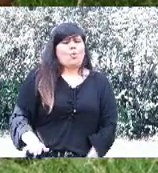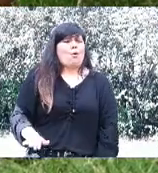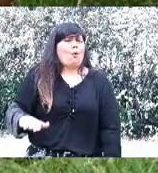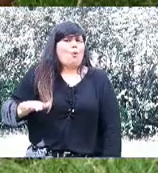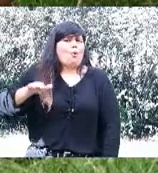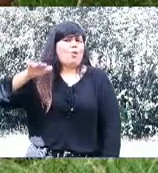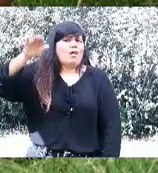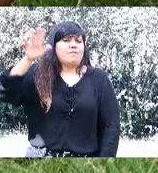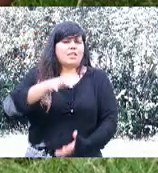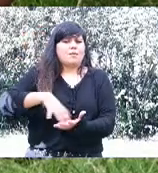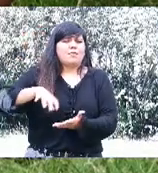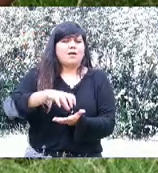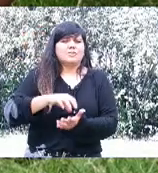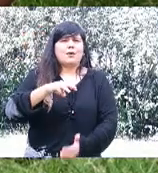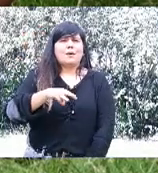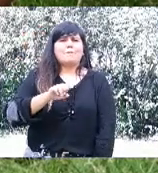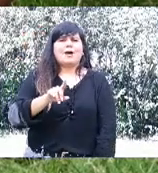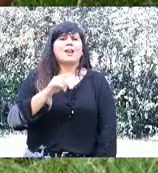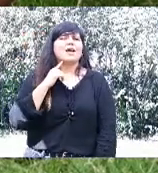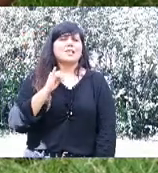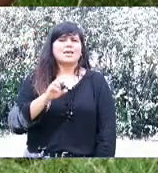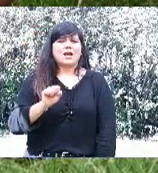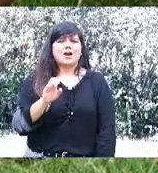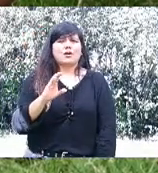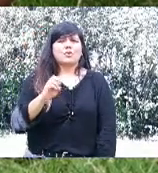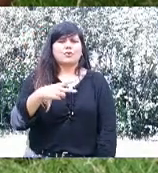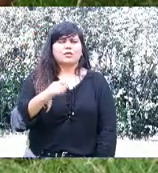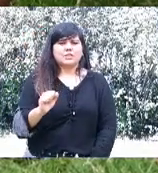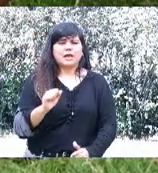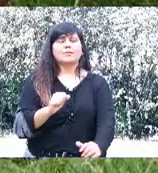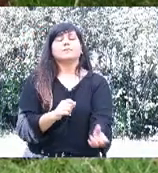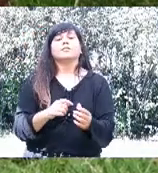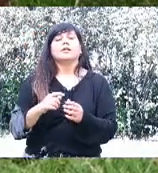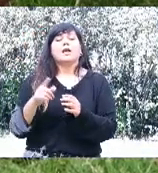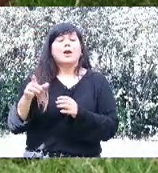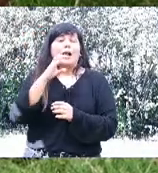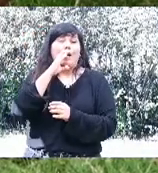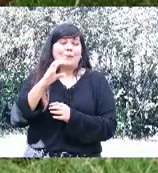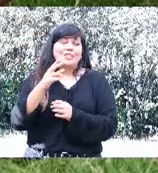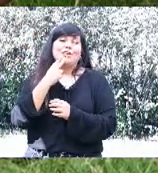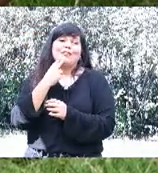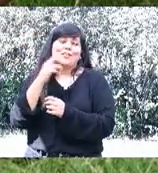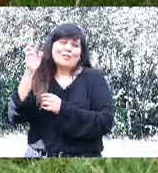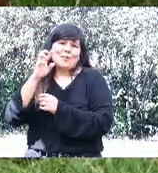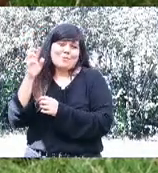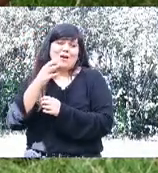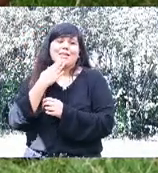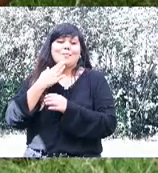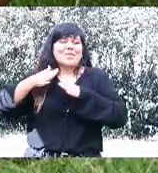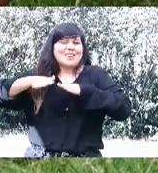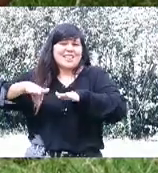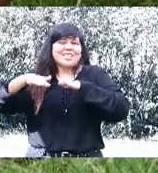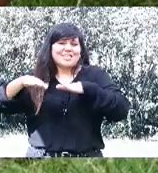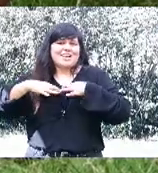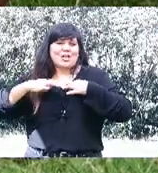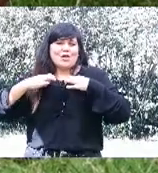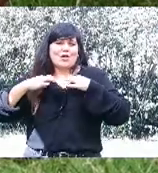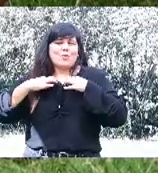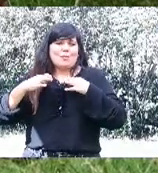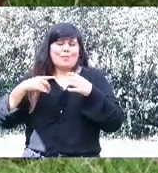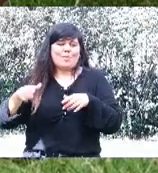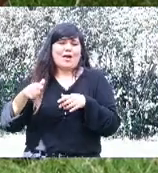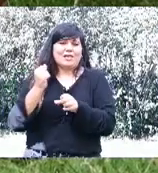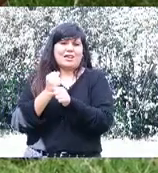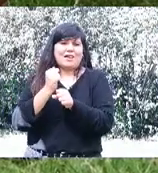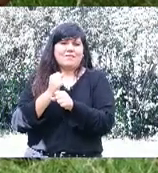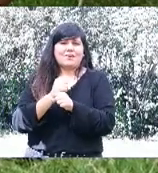decía de la población malaquías Concha hija de Custodio mellado campesino y también obrero textil que fue eh obrero textil